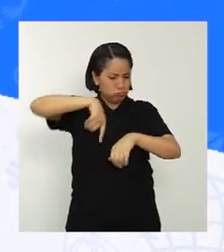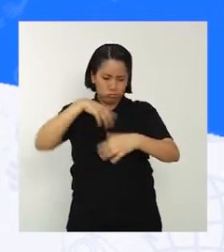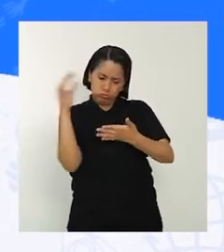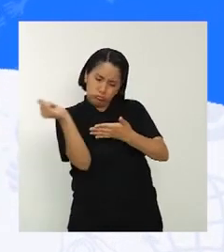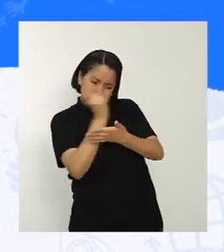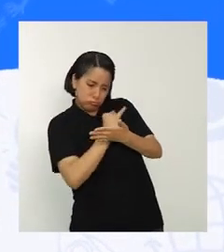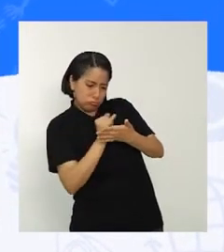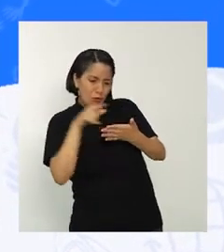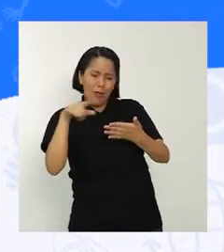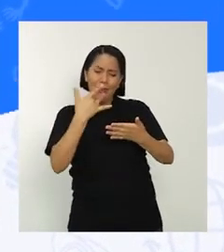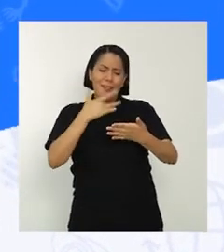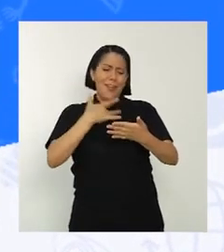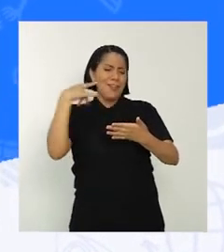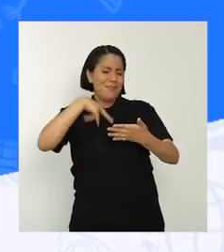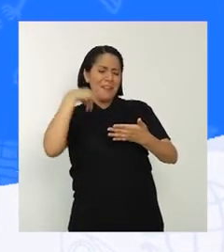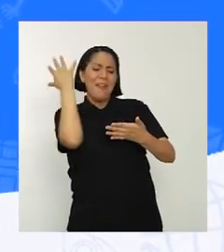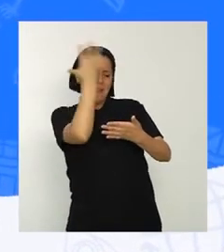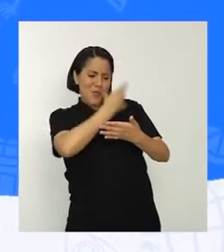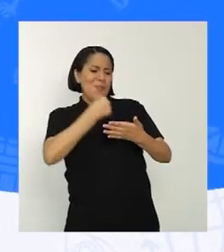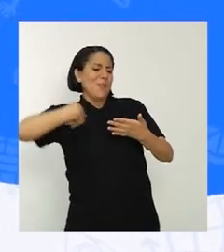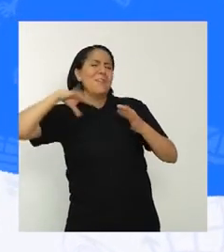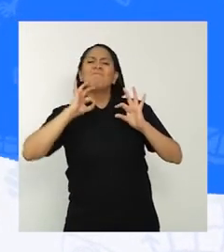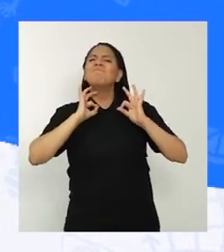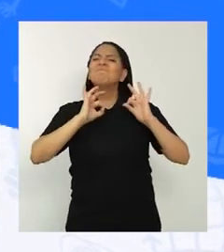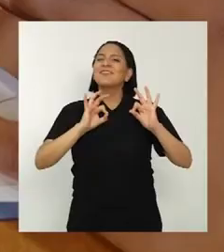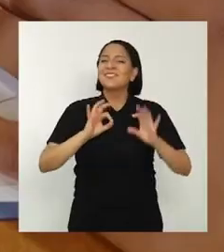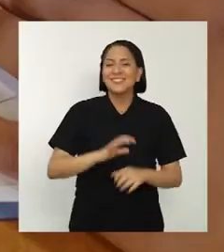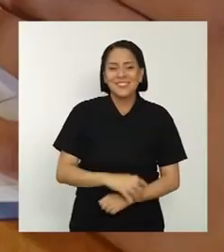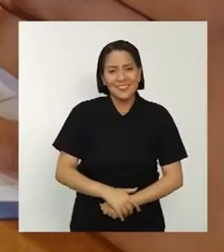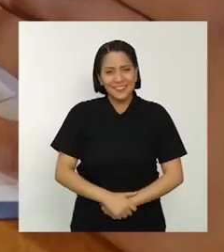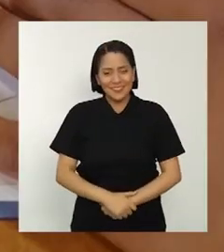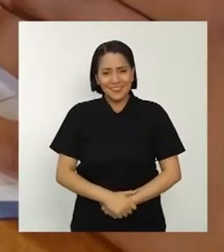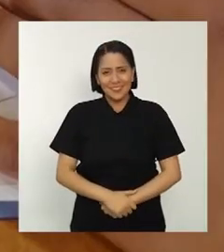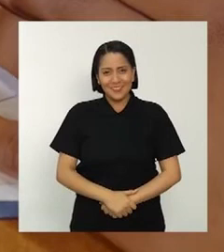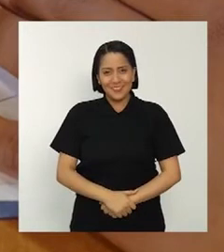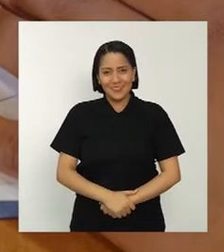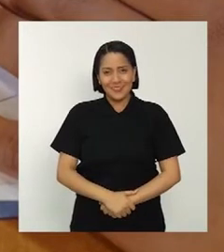necesiten, hasta que su dibujo salga como ustedes quieren.